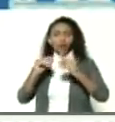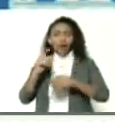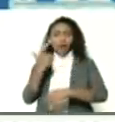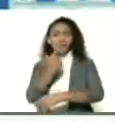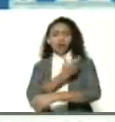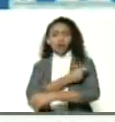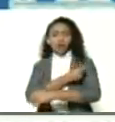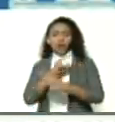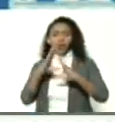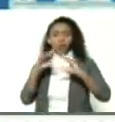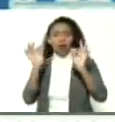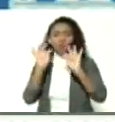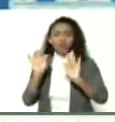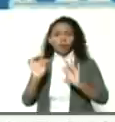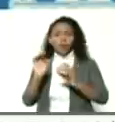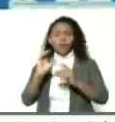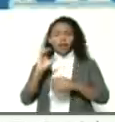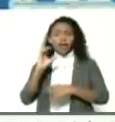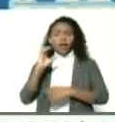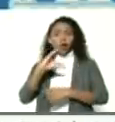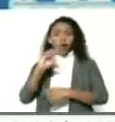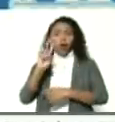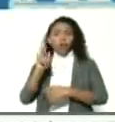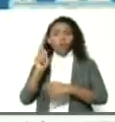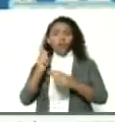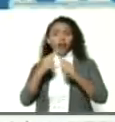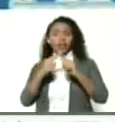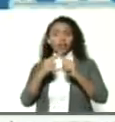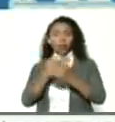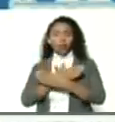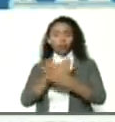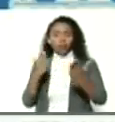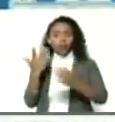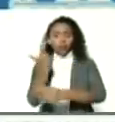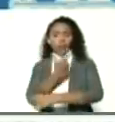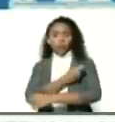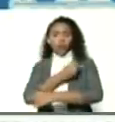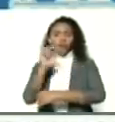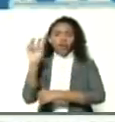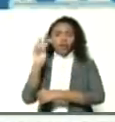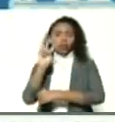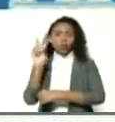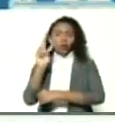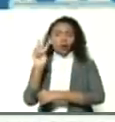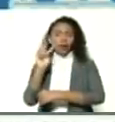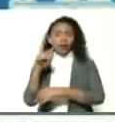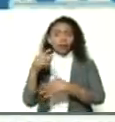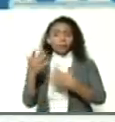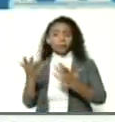El mecanismo COVAX pone a disposición las vacunas y en este caso Venezuela, que